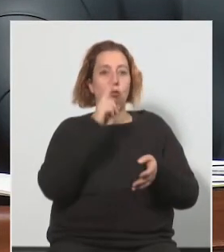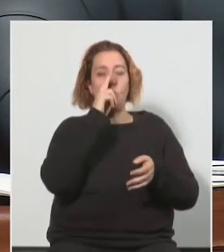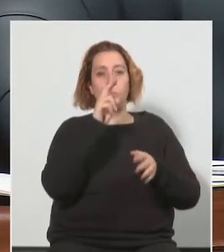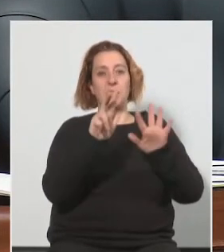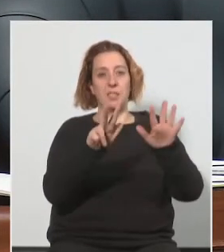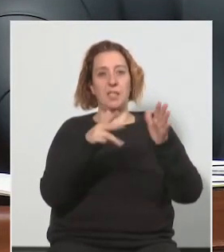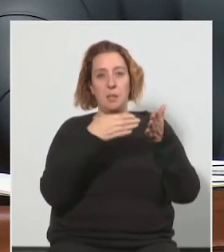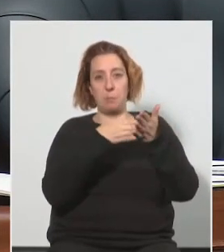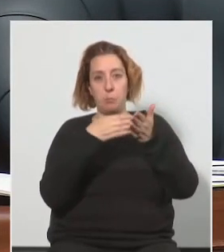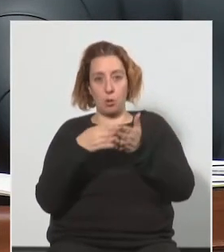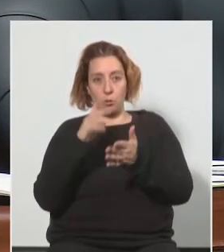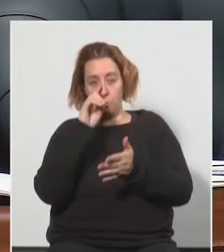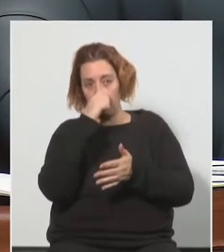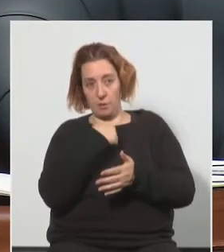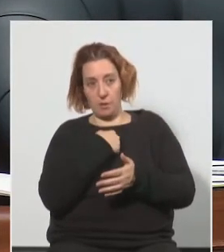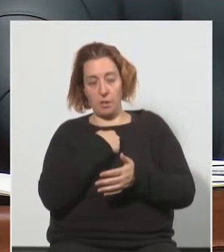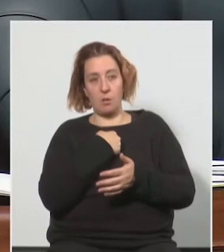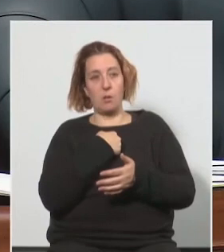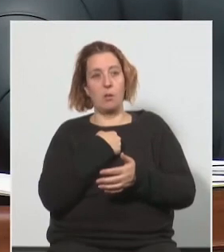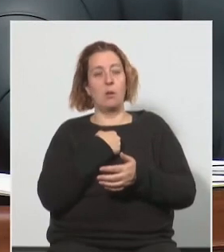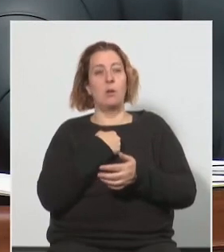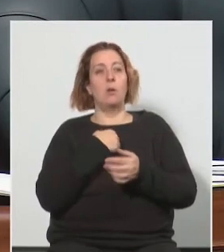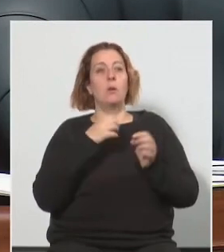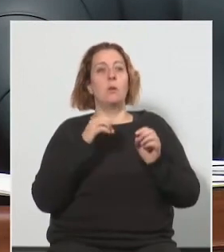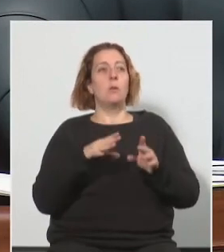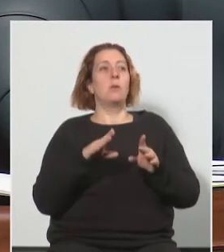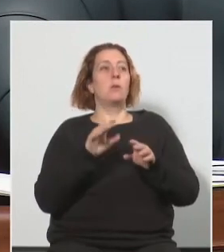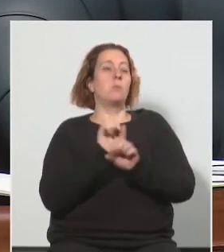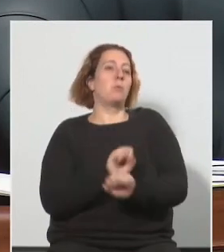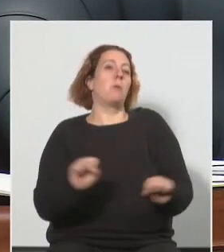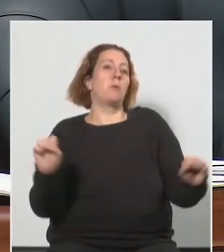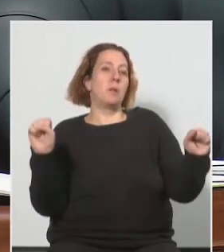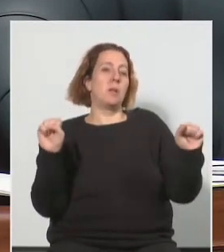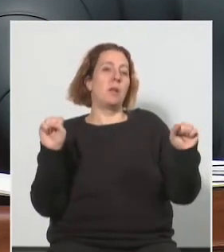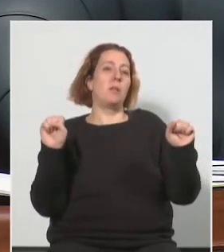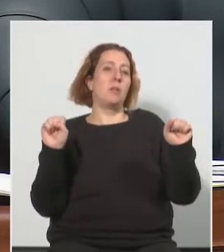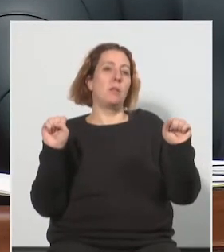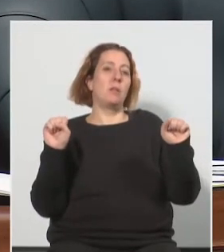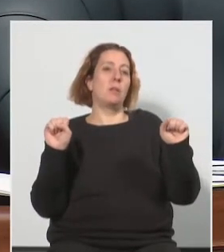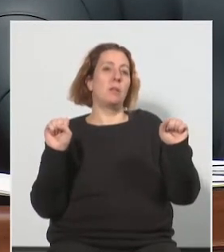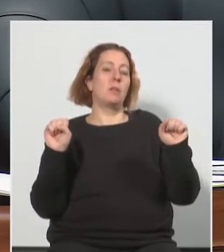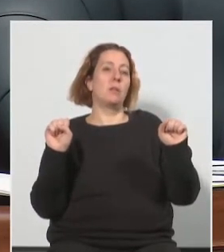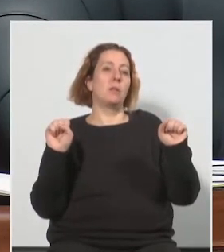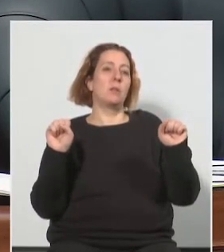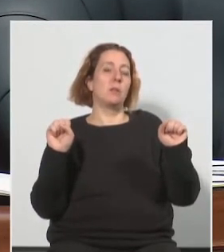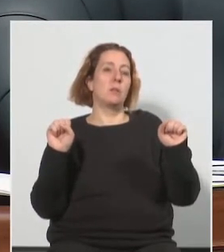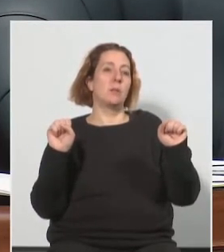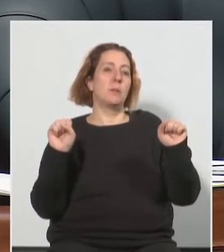Montevideo fue un evento con probabilidad